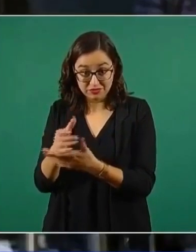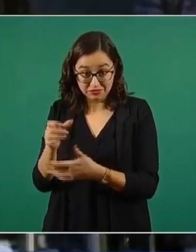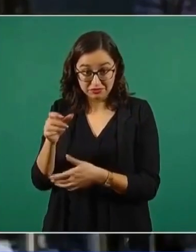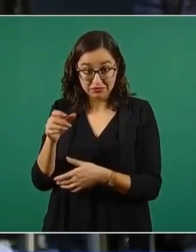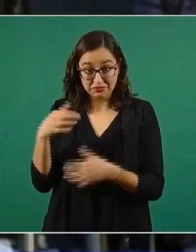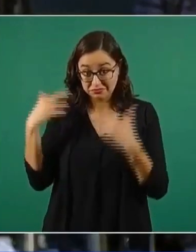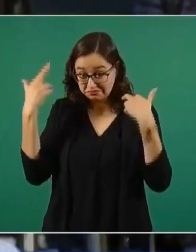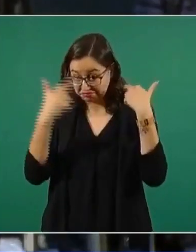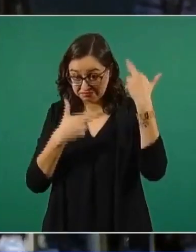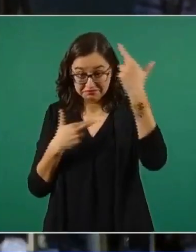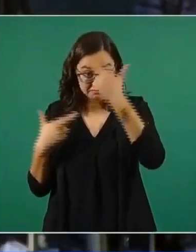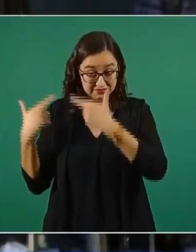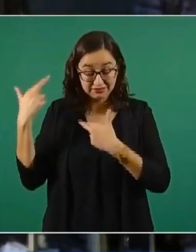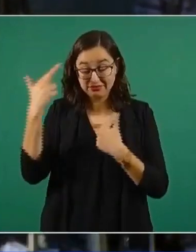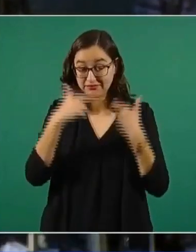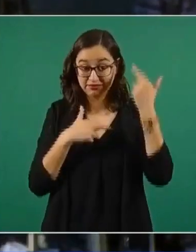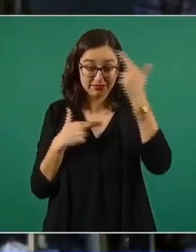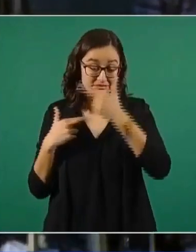improvisada, en cualquier